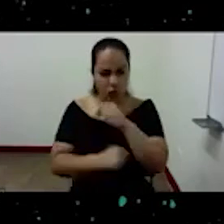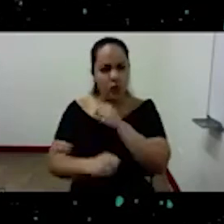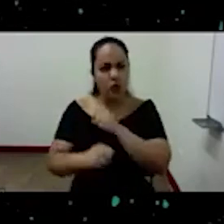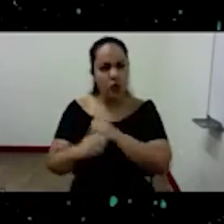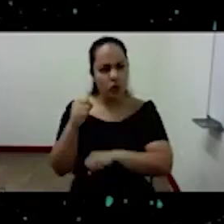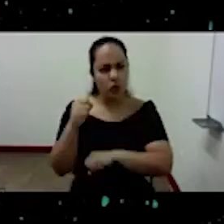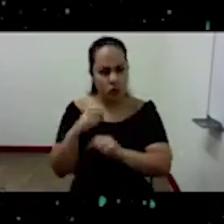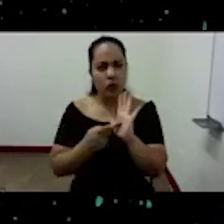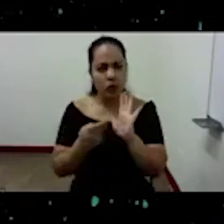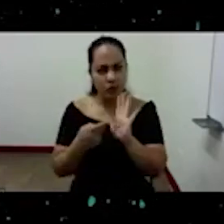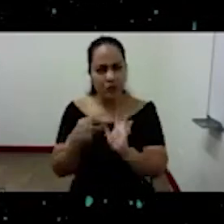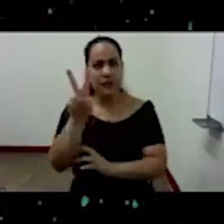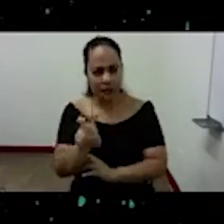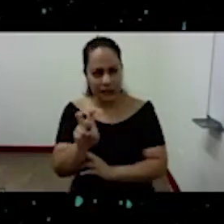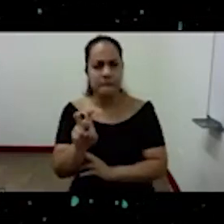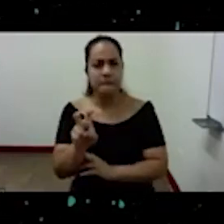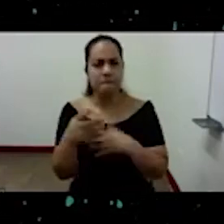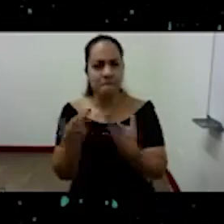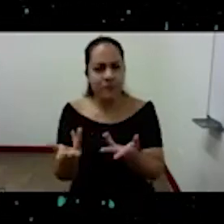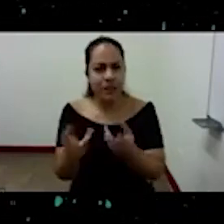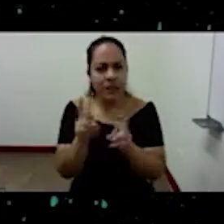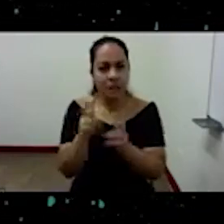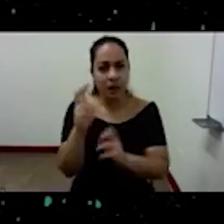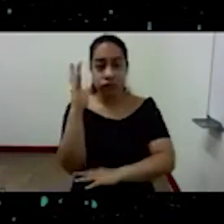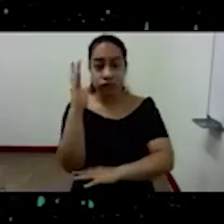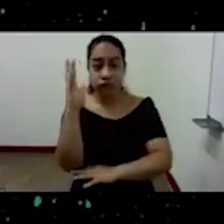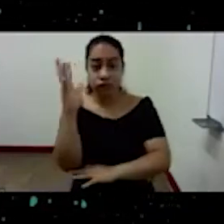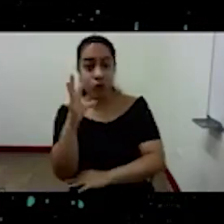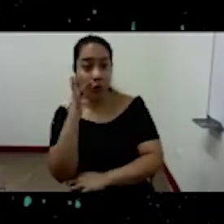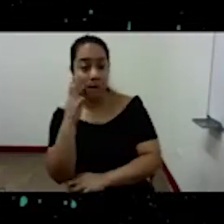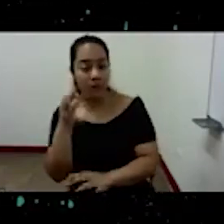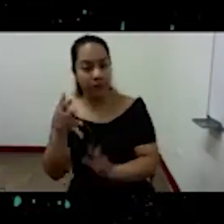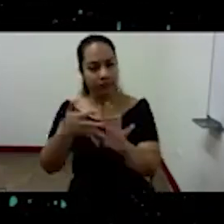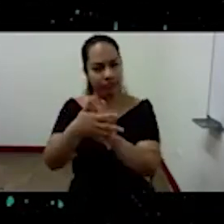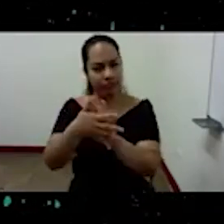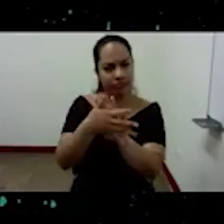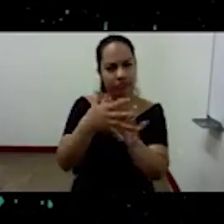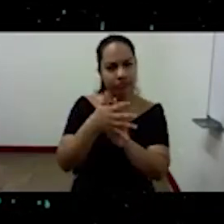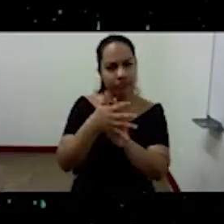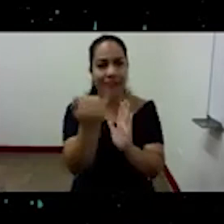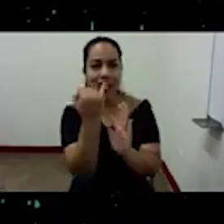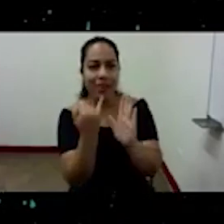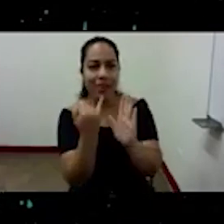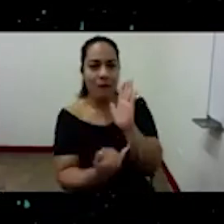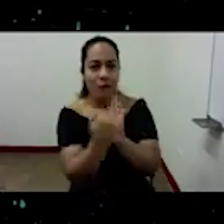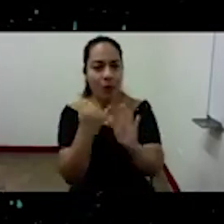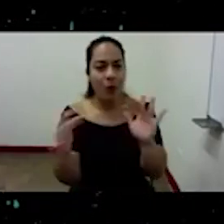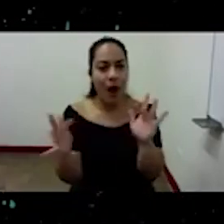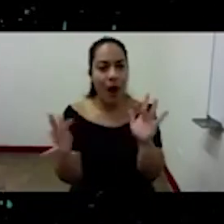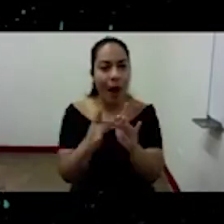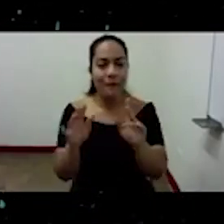2017, con motivo de una exposición de dibujos de Francis Bacon,